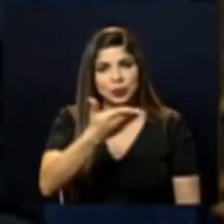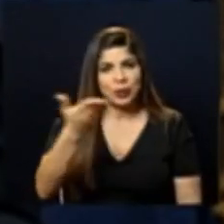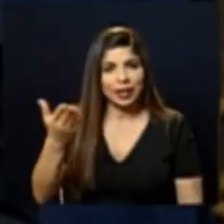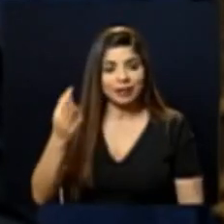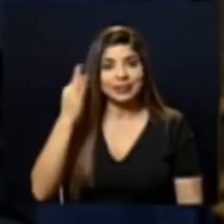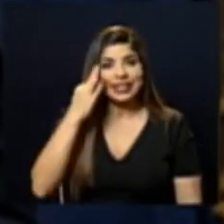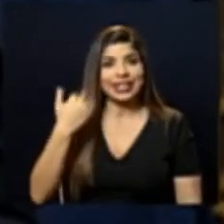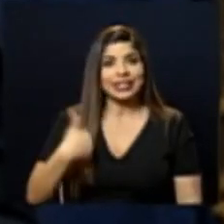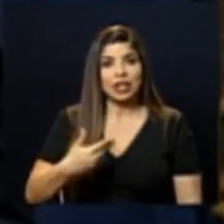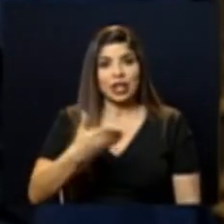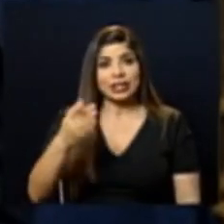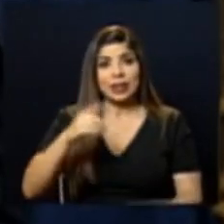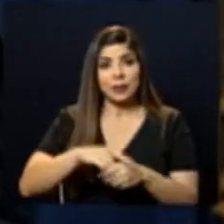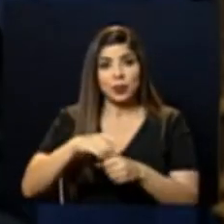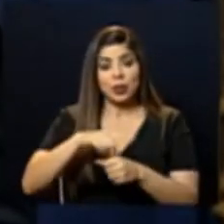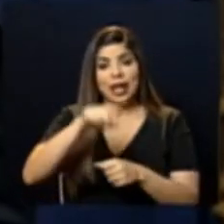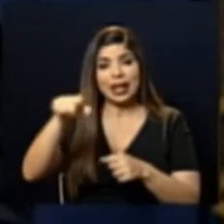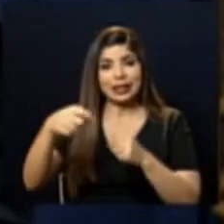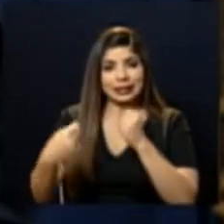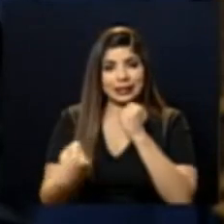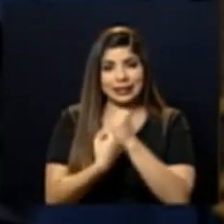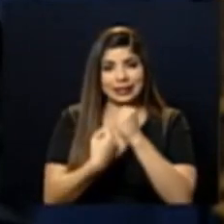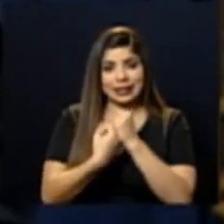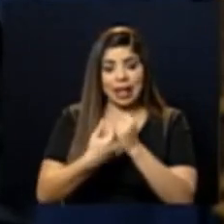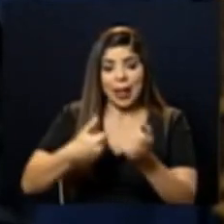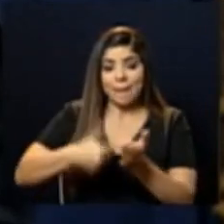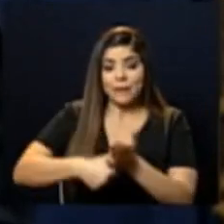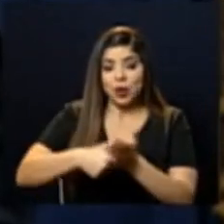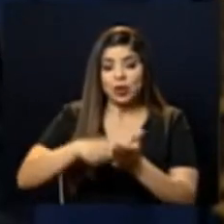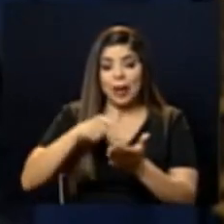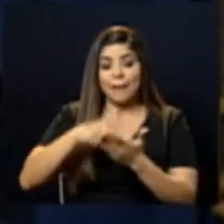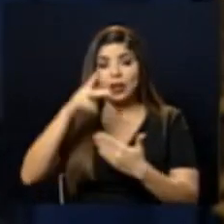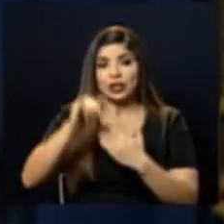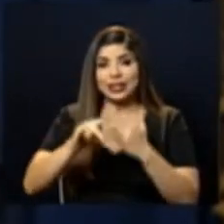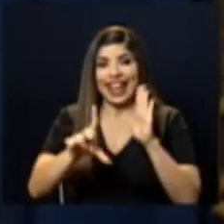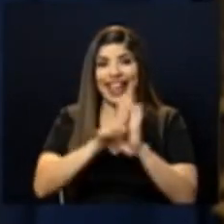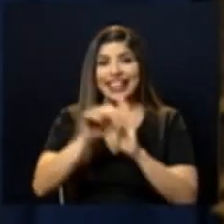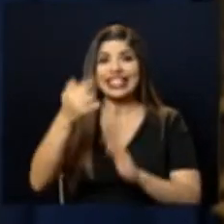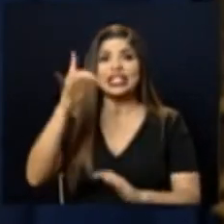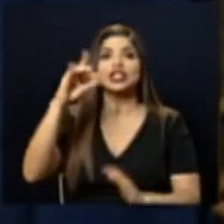y señores diputados, respaldar la votación del proyecto de ley